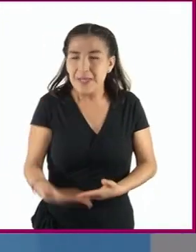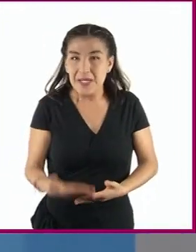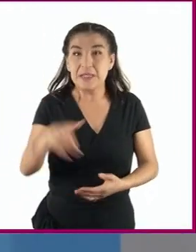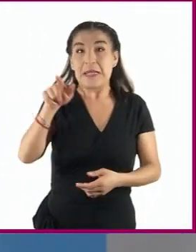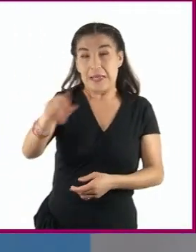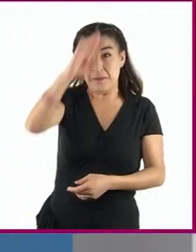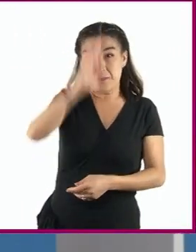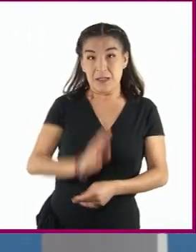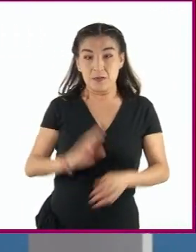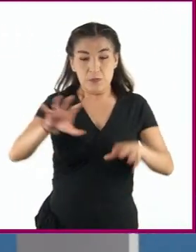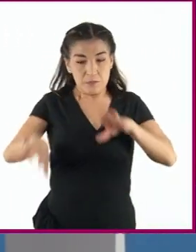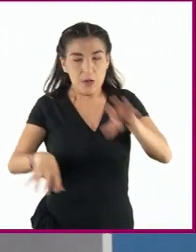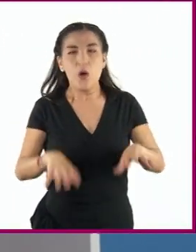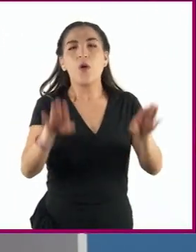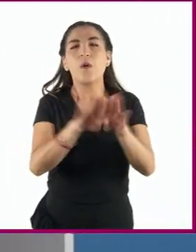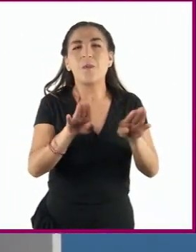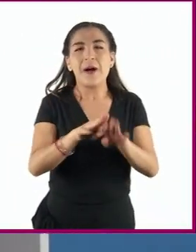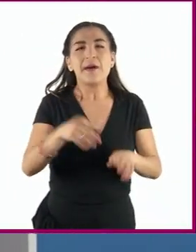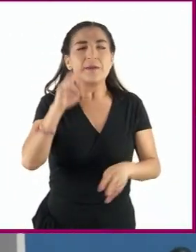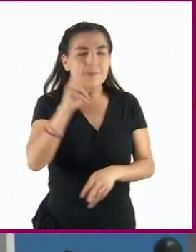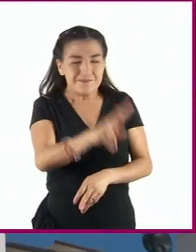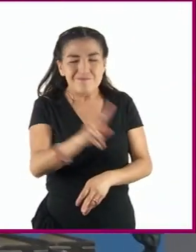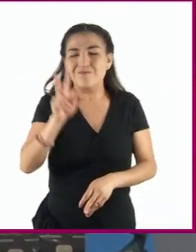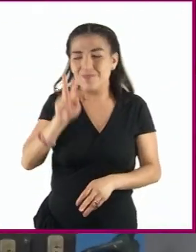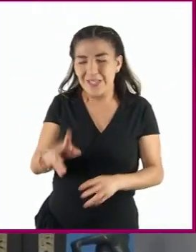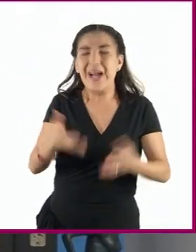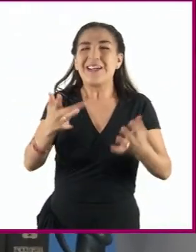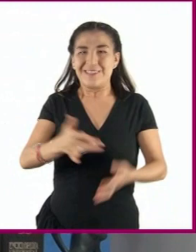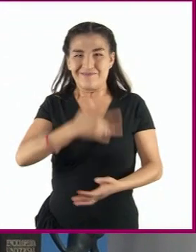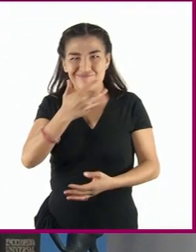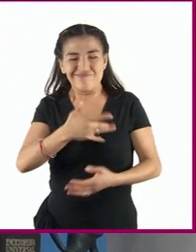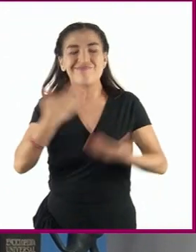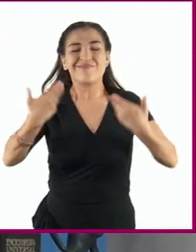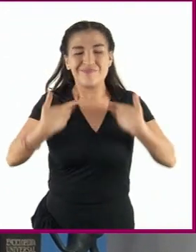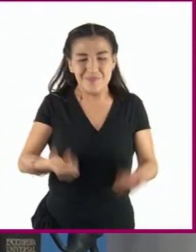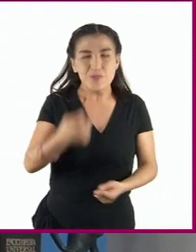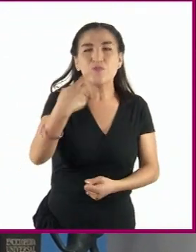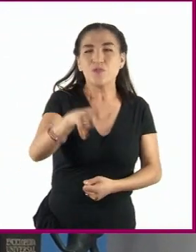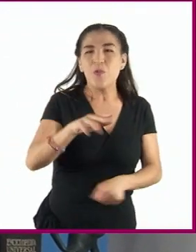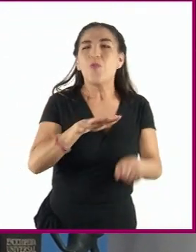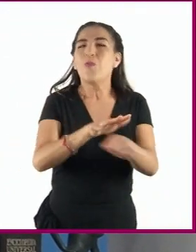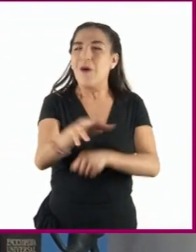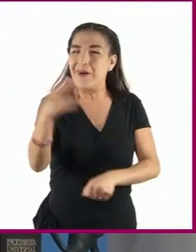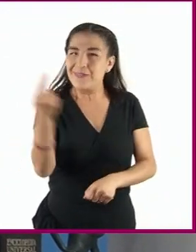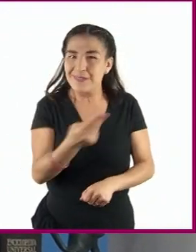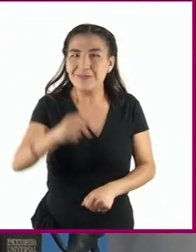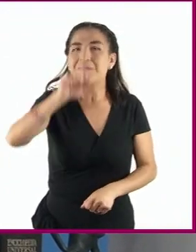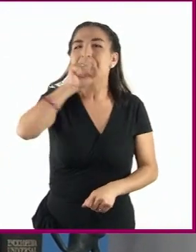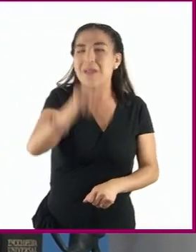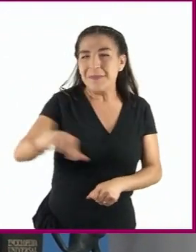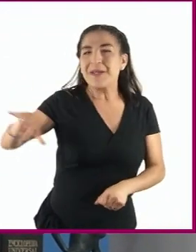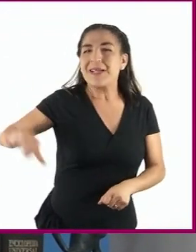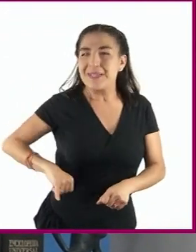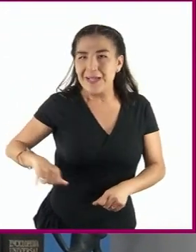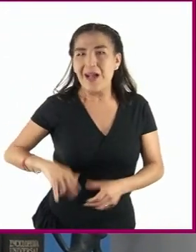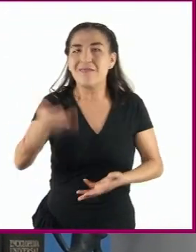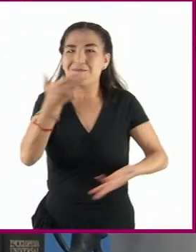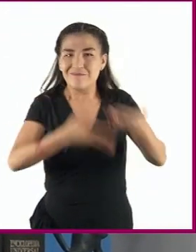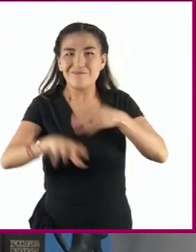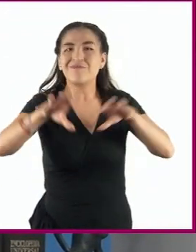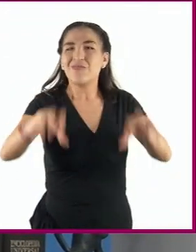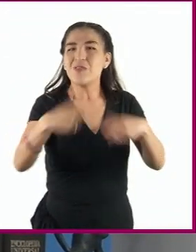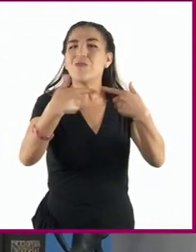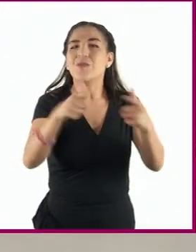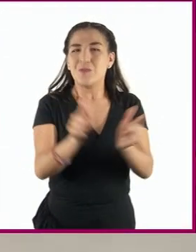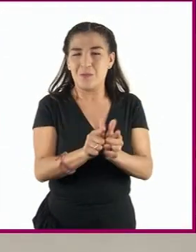mediador es alguien cercano que comprende los sentimientos, las necesidades y los intereses de las y los involucrados.